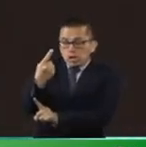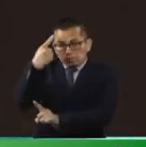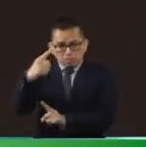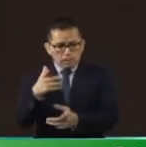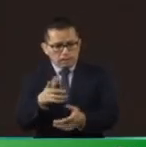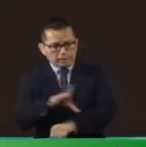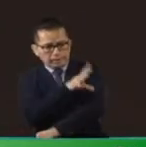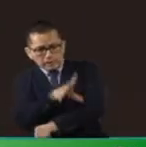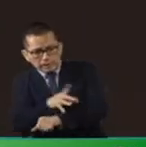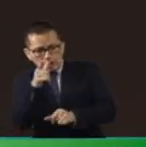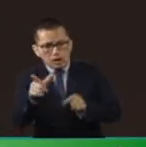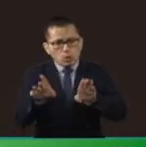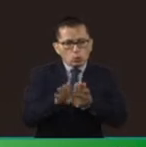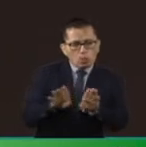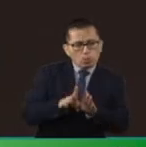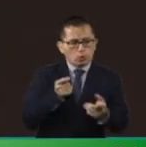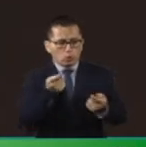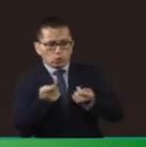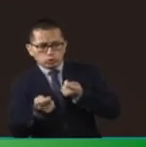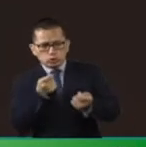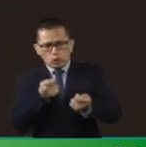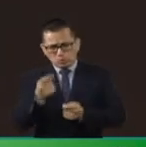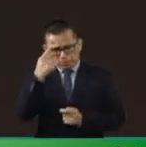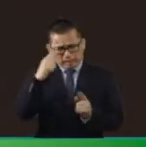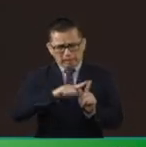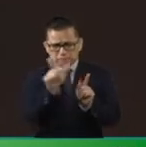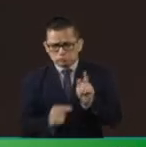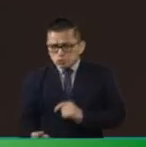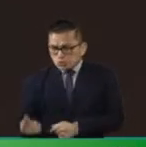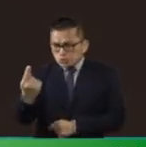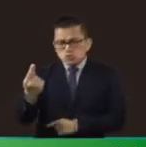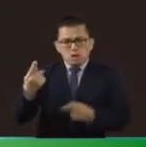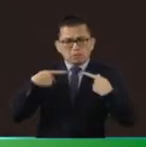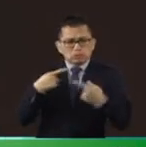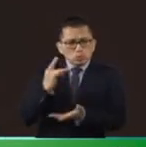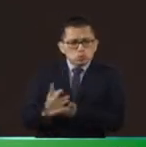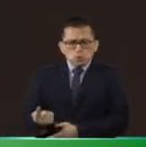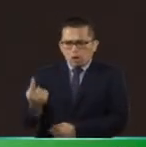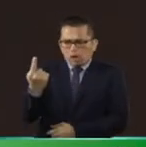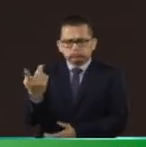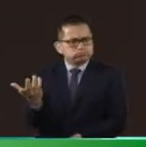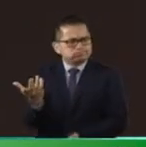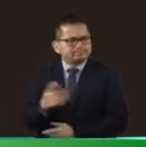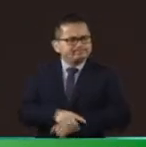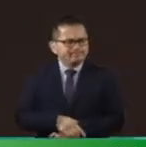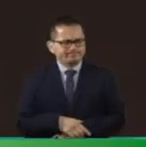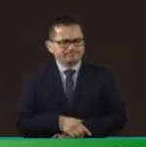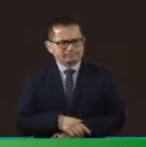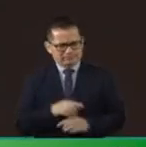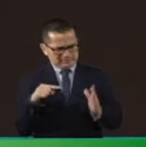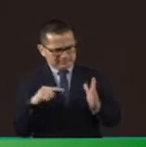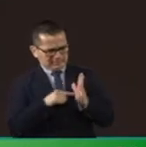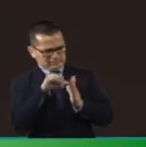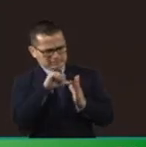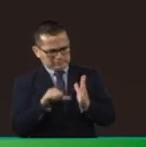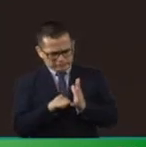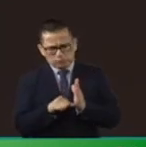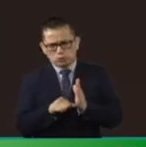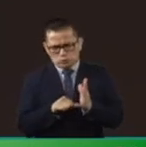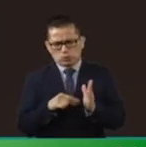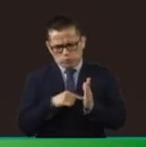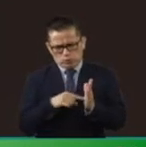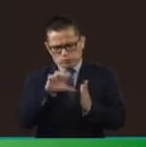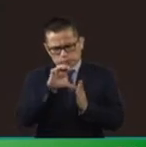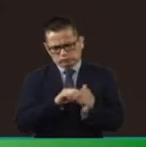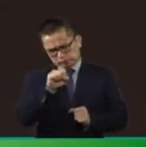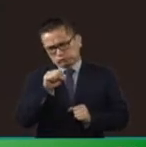operación del sistema eléctrico mayorista en una sola persona, contradiciendo lo que precisamente el transitorio de la reforma